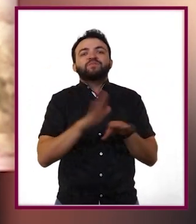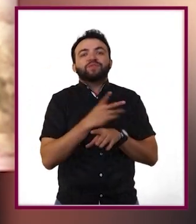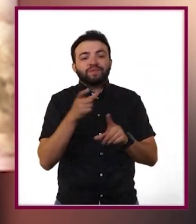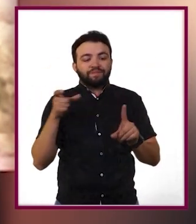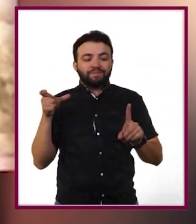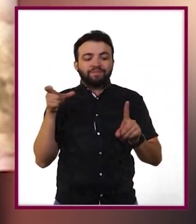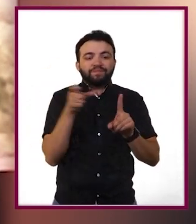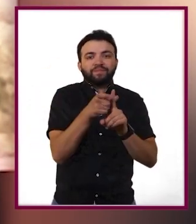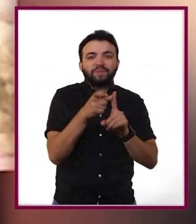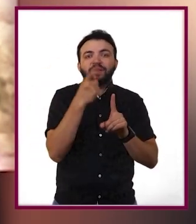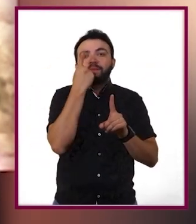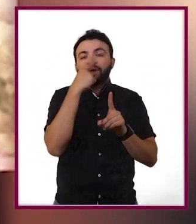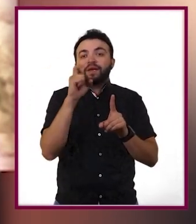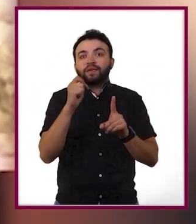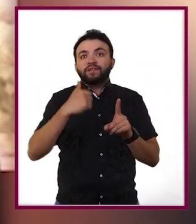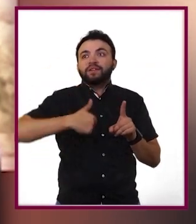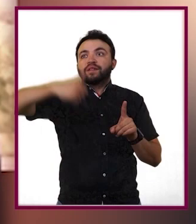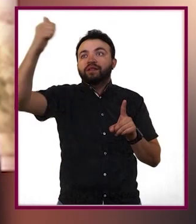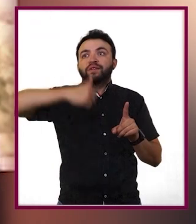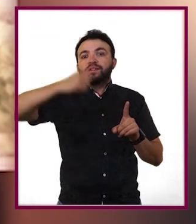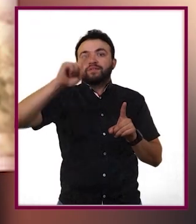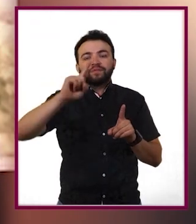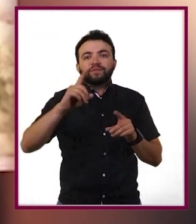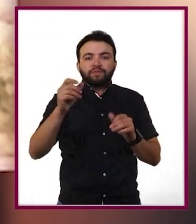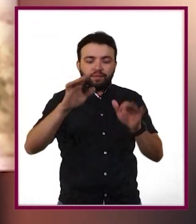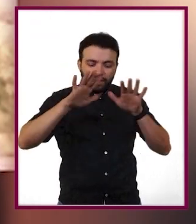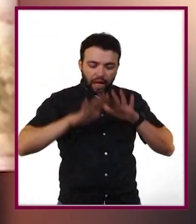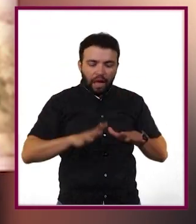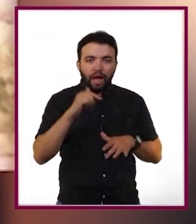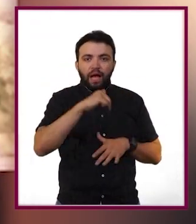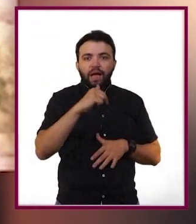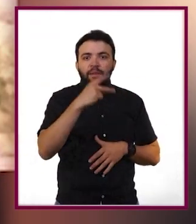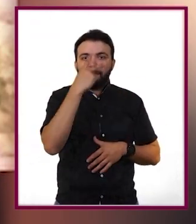mencionar, protegen su obra para que no salga del país.